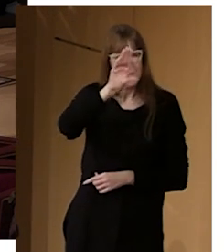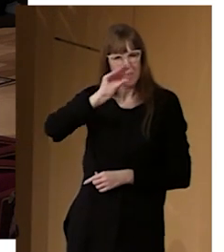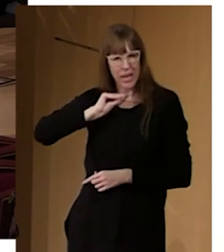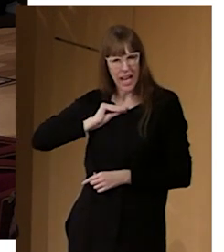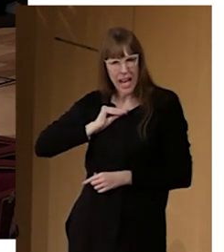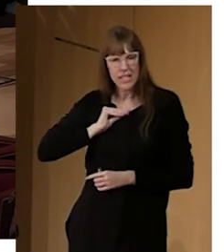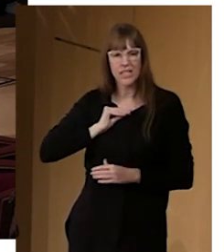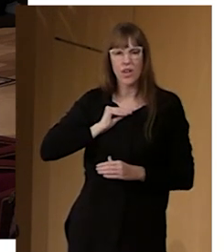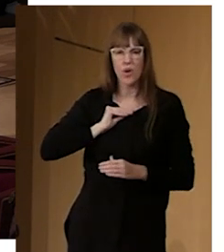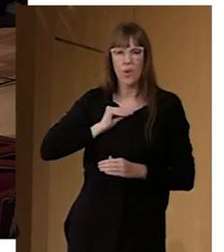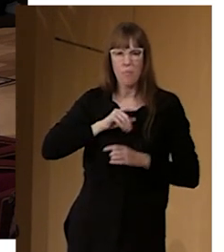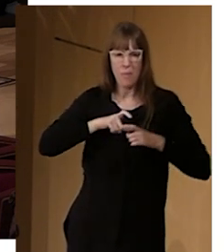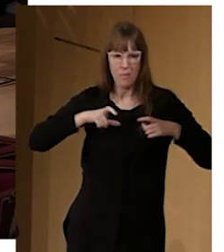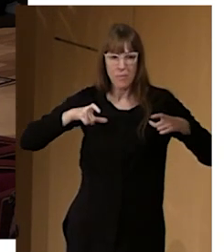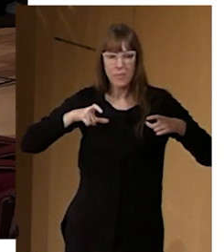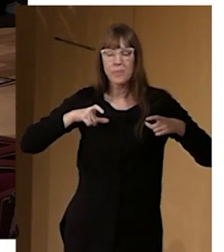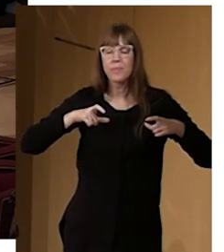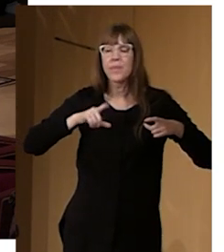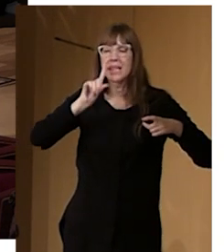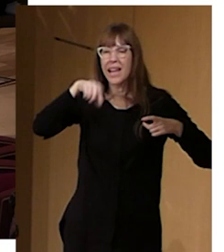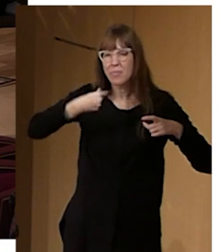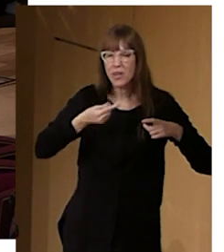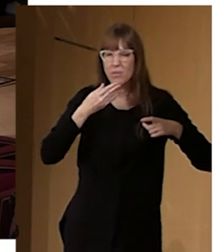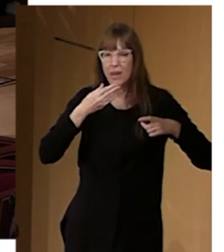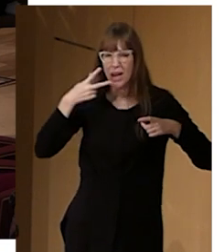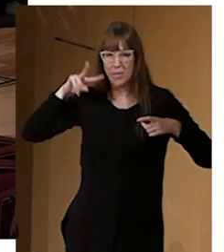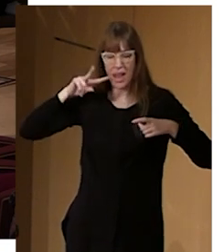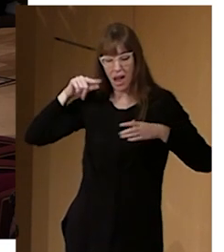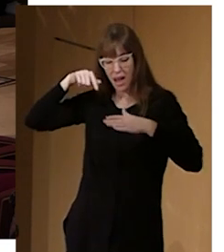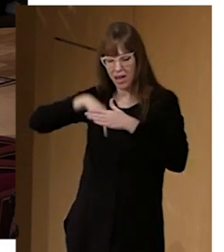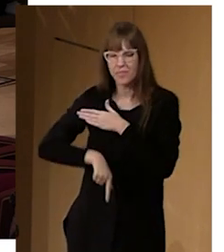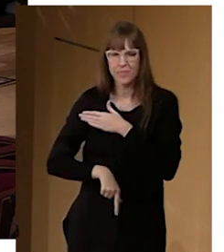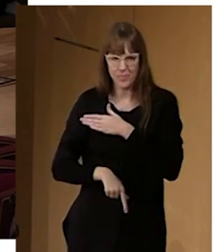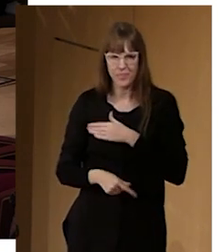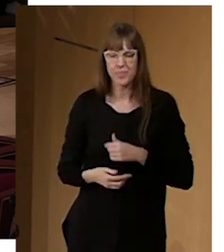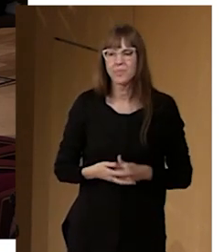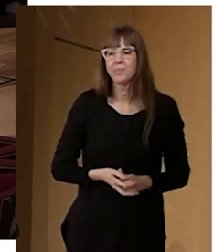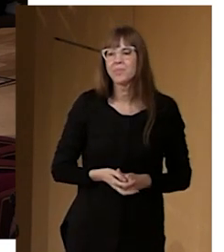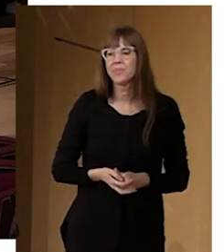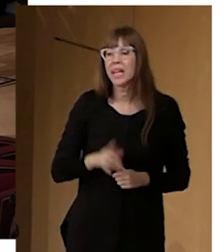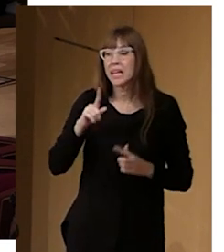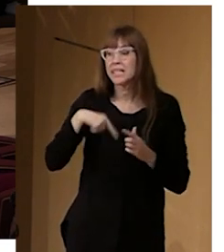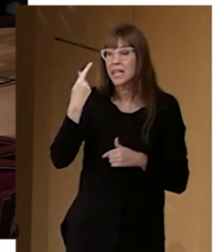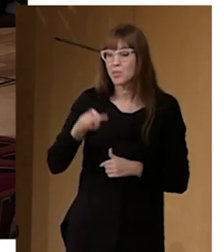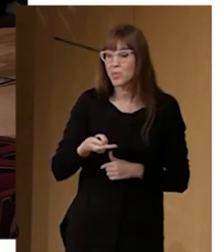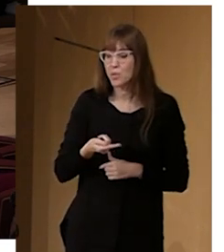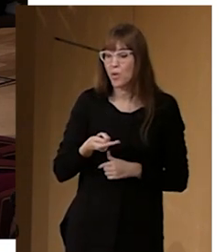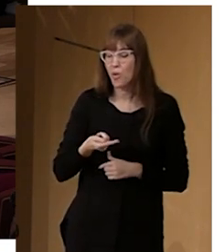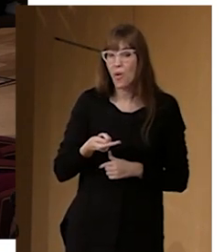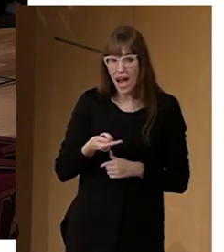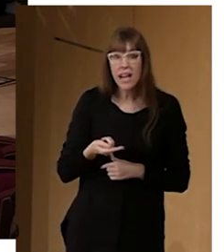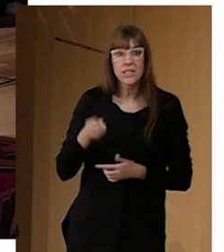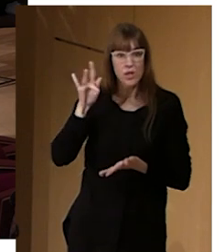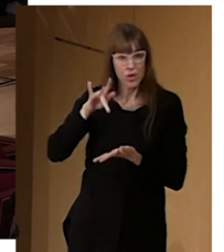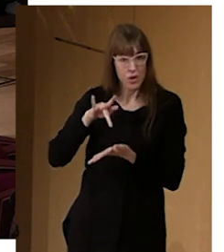percepción del público que llegue un poquito más allá que sea un poquito más profunda eh luego tenemos a continuación se interpreta ya la